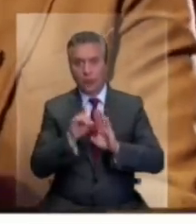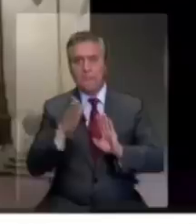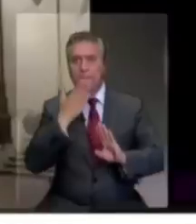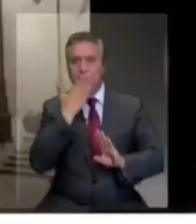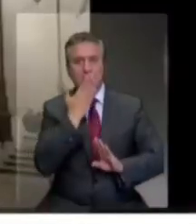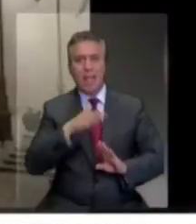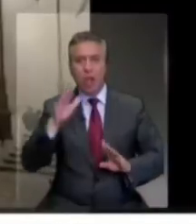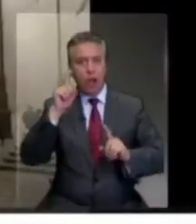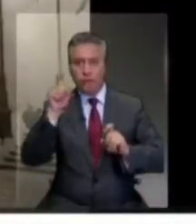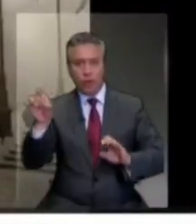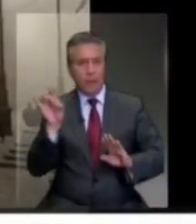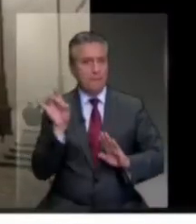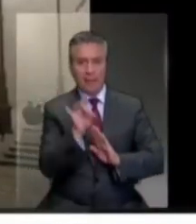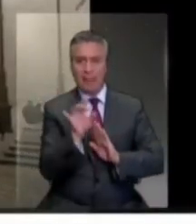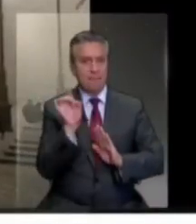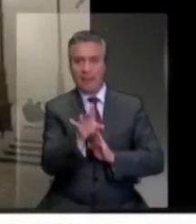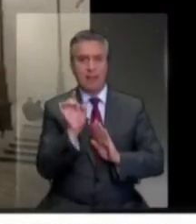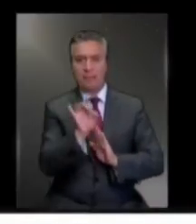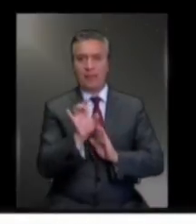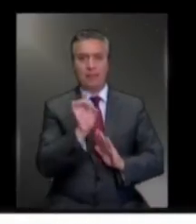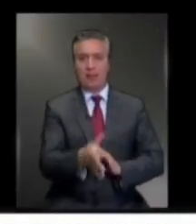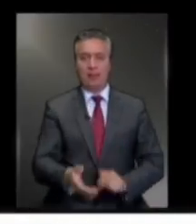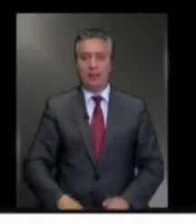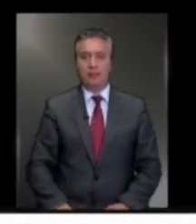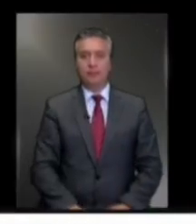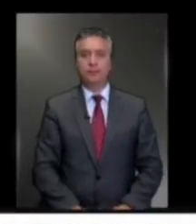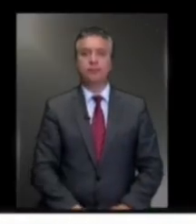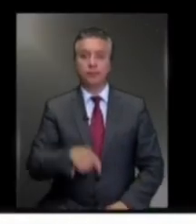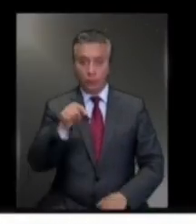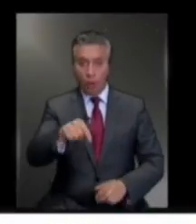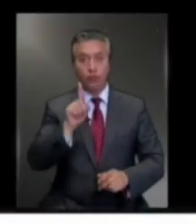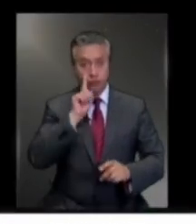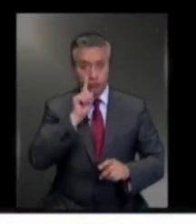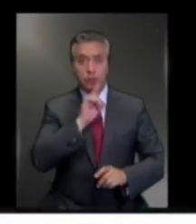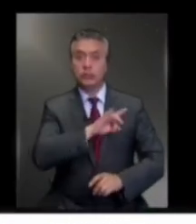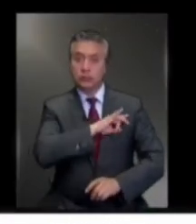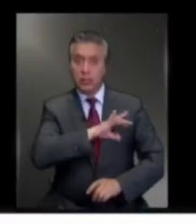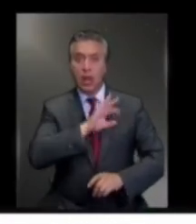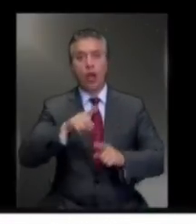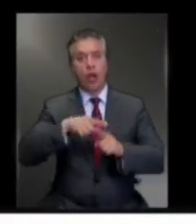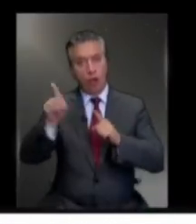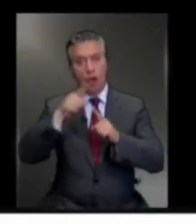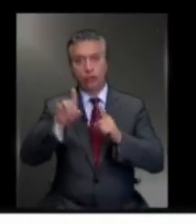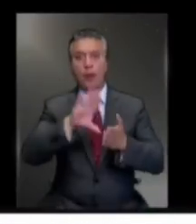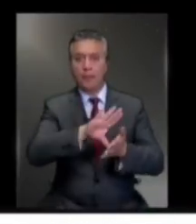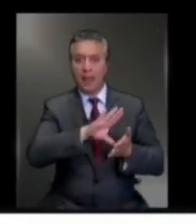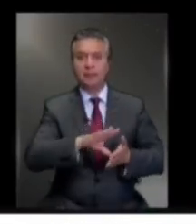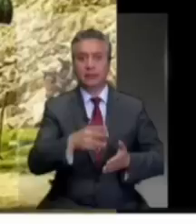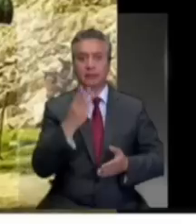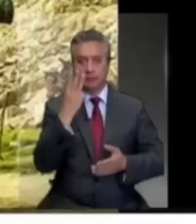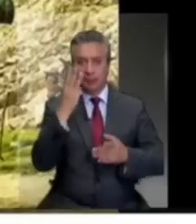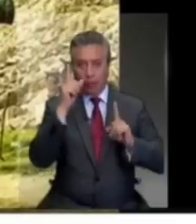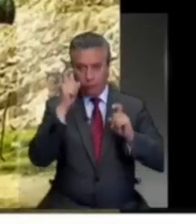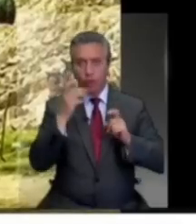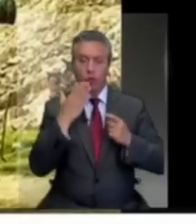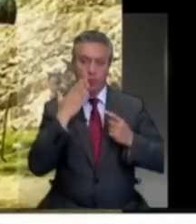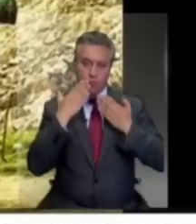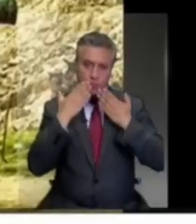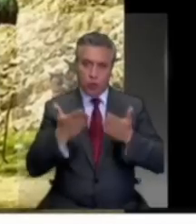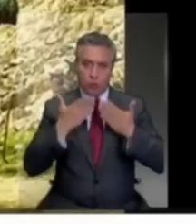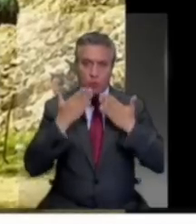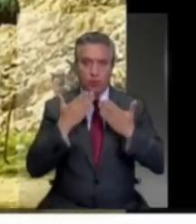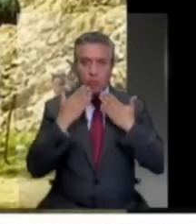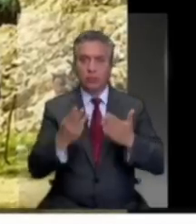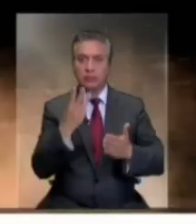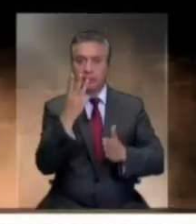mejores fotos fotógrafos que están en chile y en otros países donaron cada uno tres fotos de cada foto se han hecho